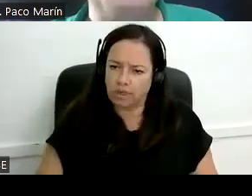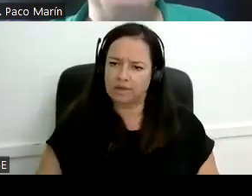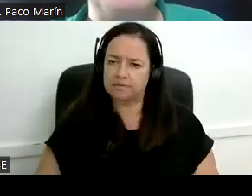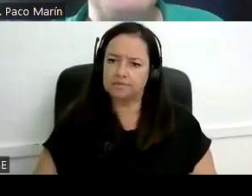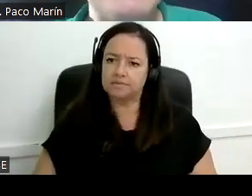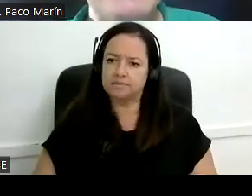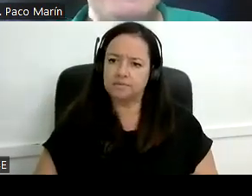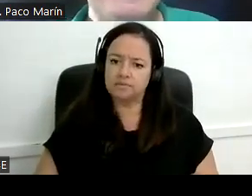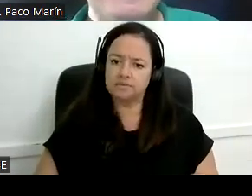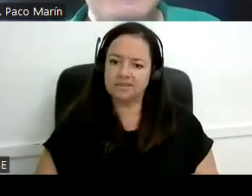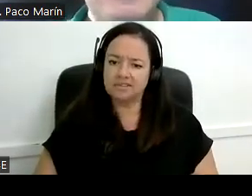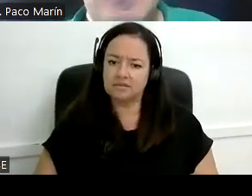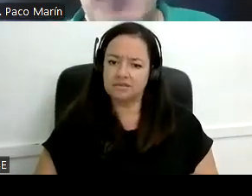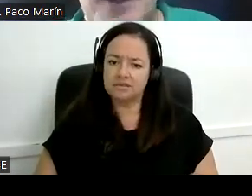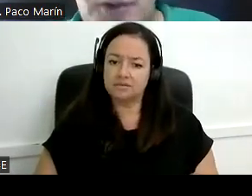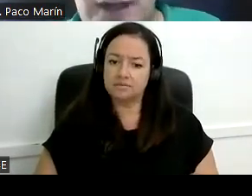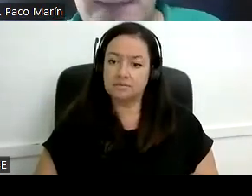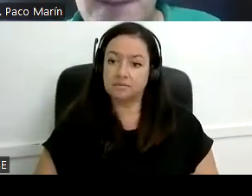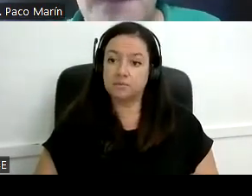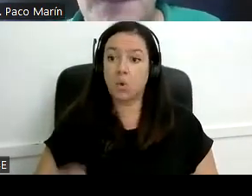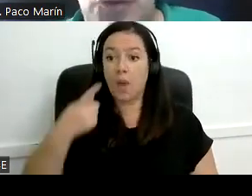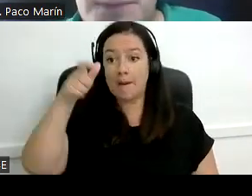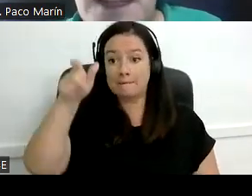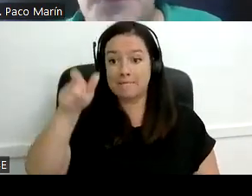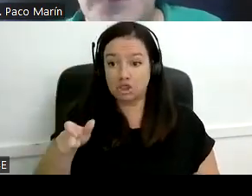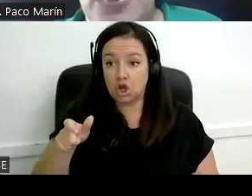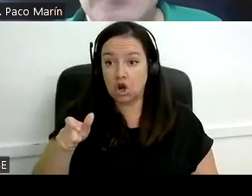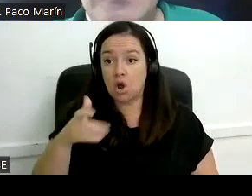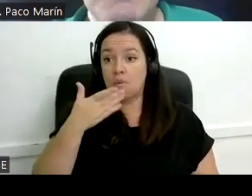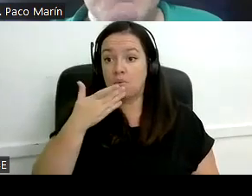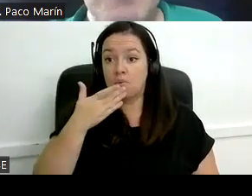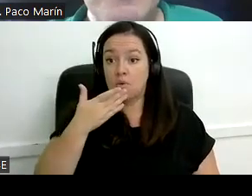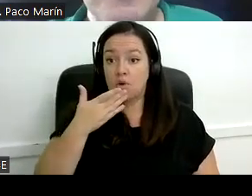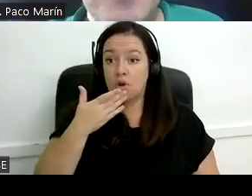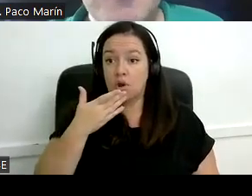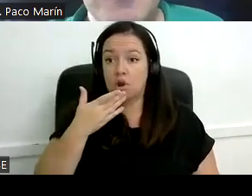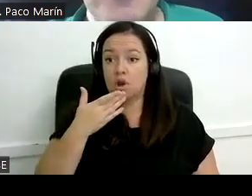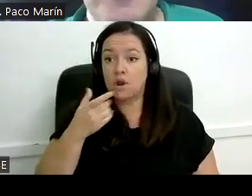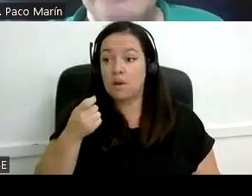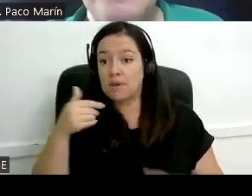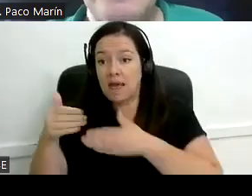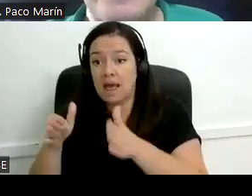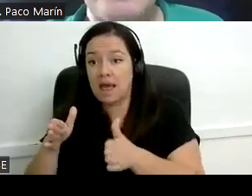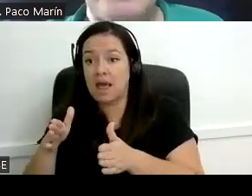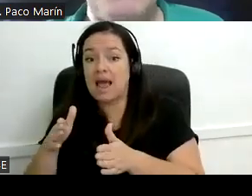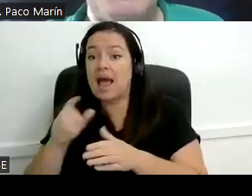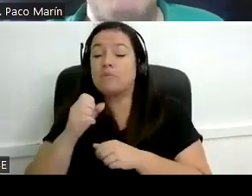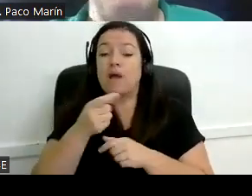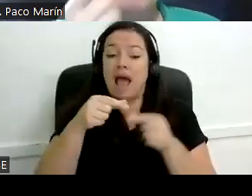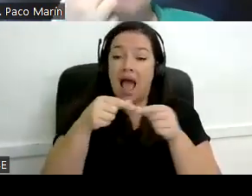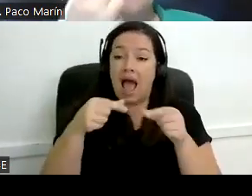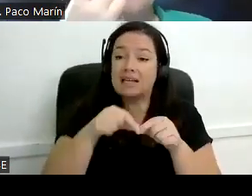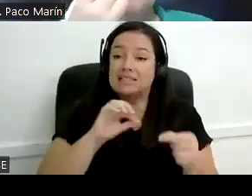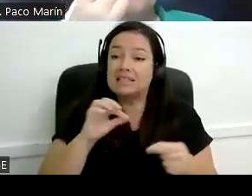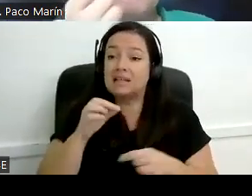síndrome. Y para una persona que padece hipersomnia, podría recomendarle MindMaster Stream. ¿Qué cantidad sería recomendable?